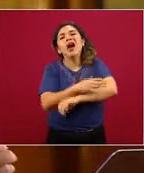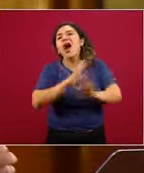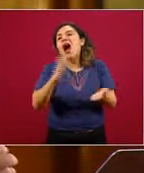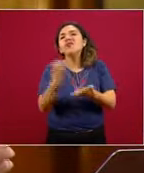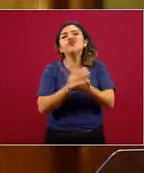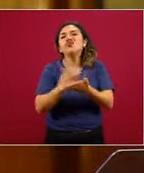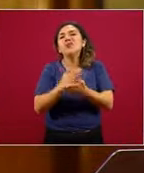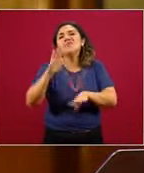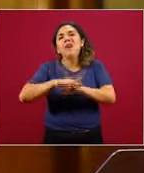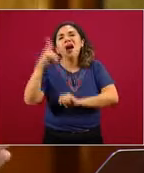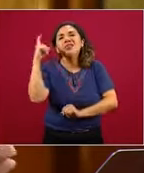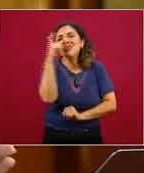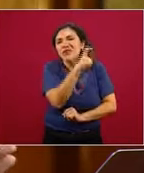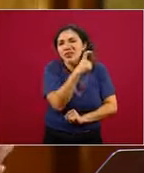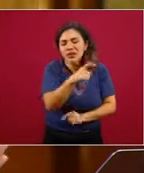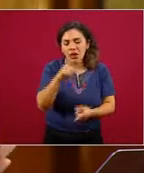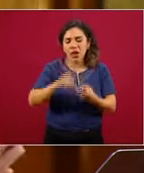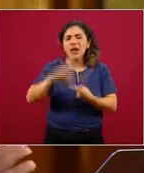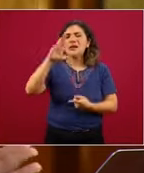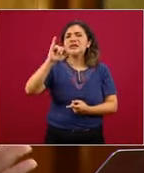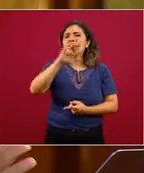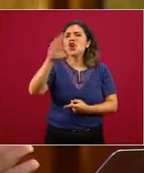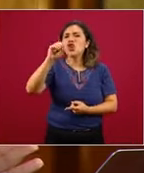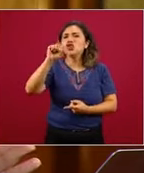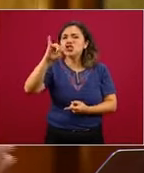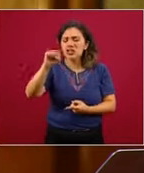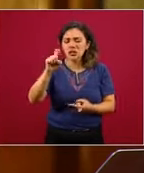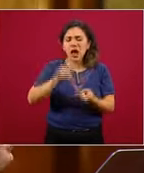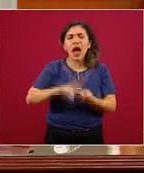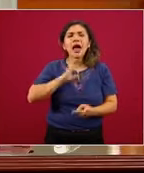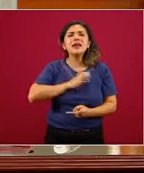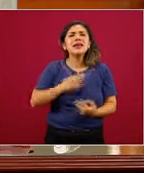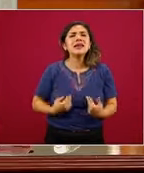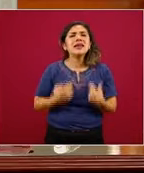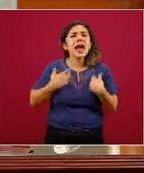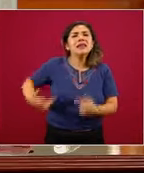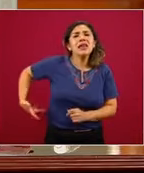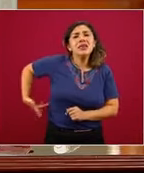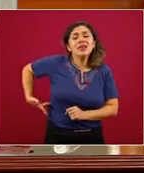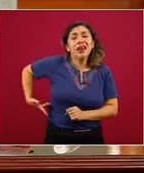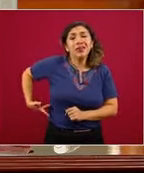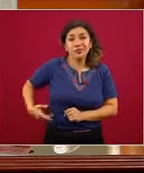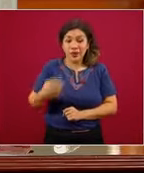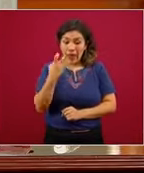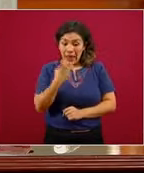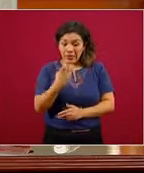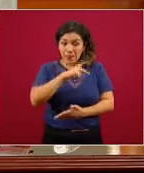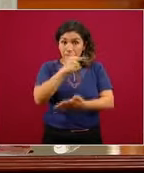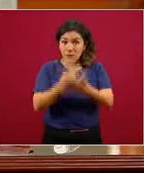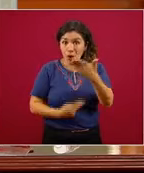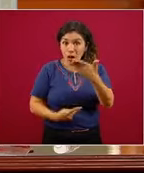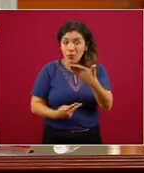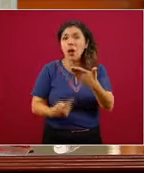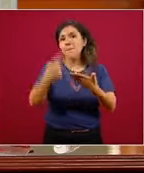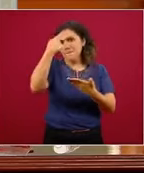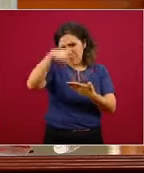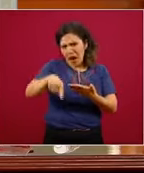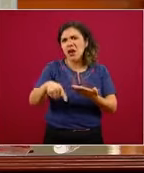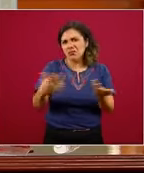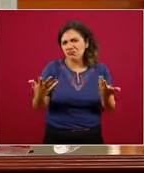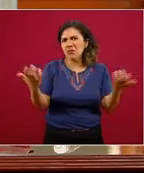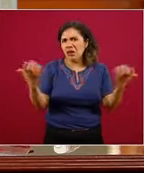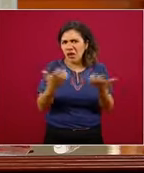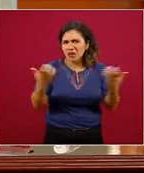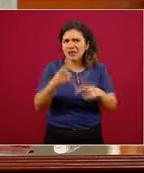¿Qué complicaciones? Cirrosis y cáncer de hígado. Es decir, este programa no solamente nos va a